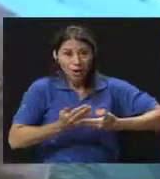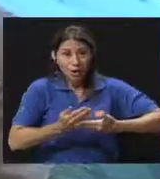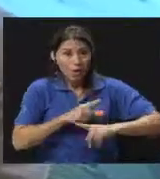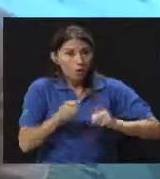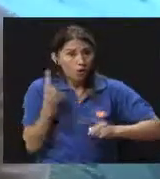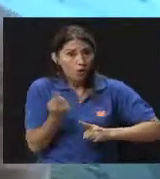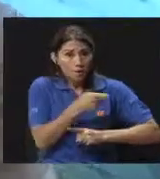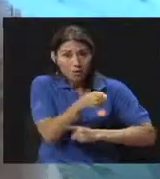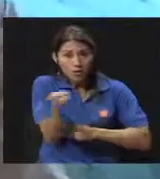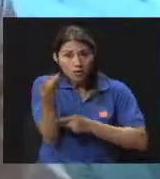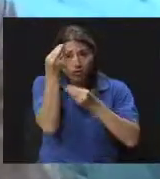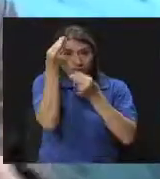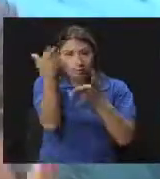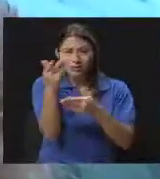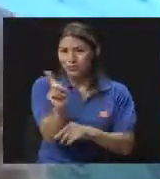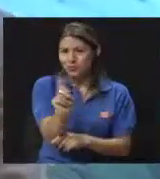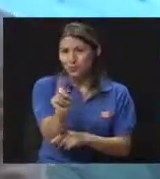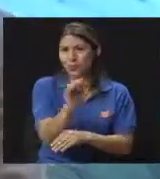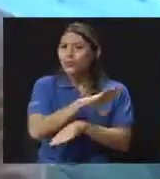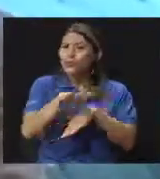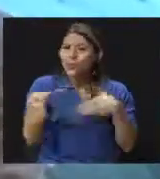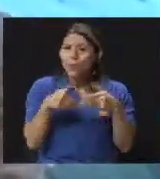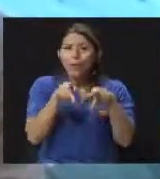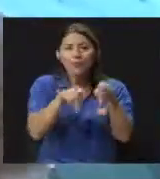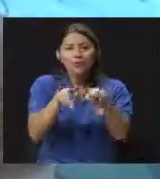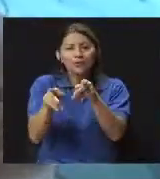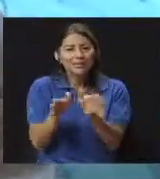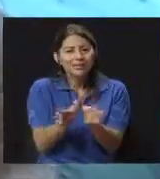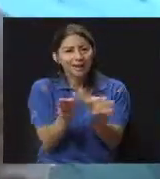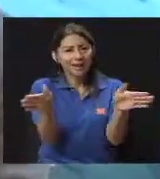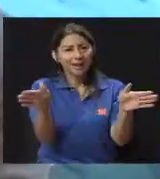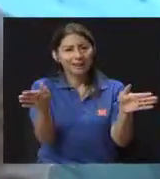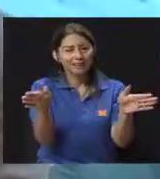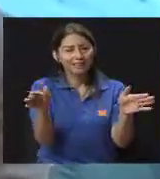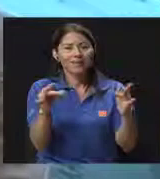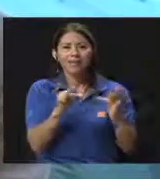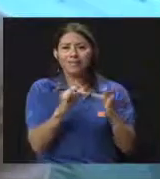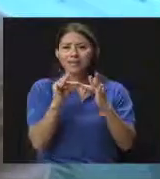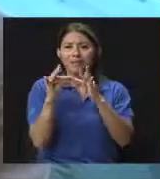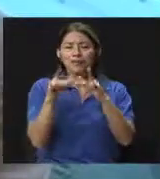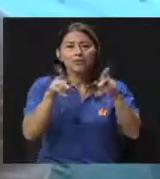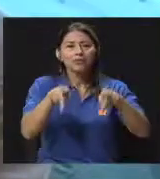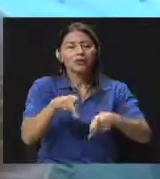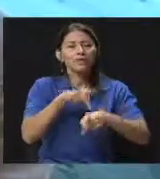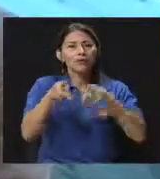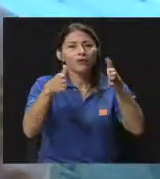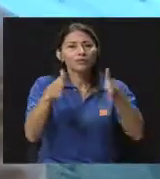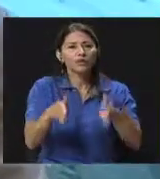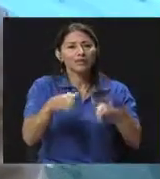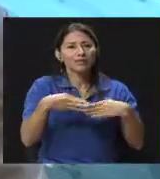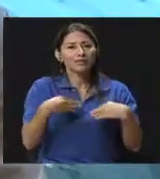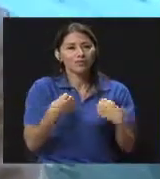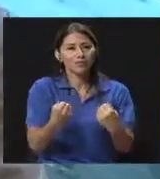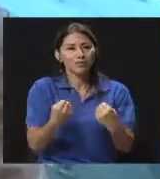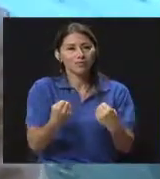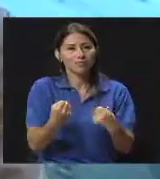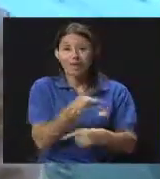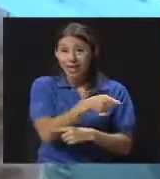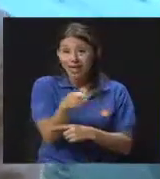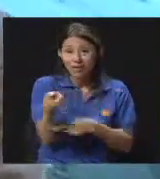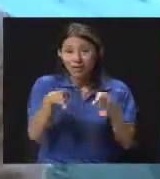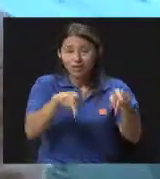que estar informados. En sí, la población en general y en especial los profesionales del área de salud, que son las personas